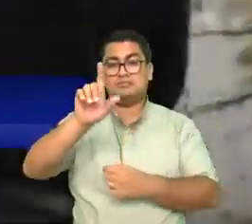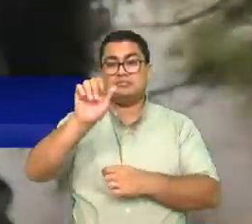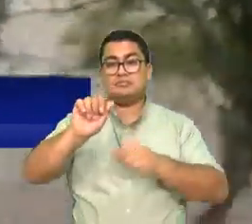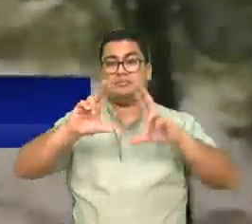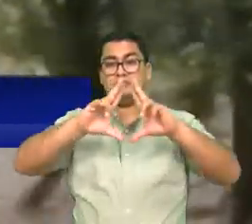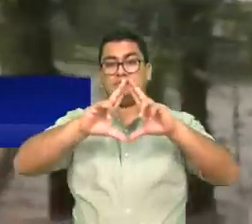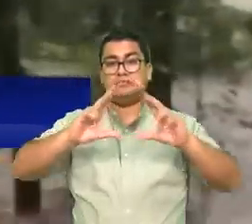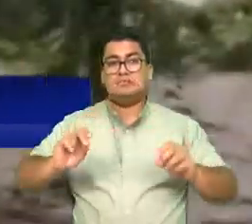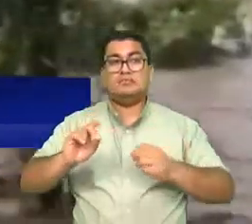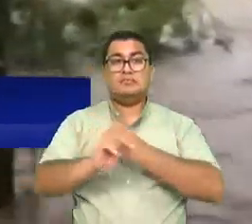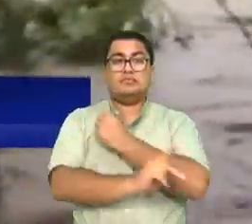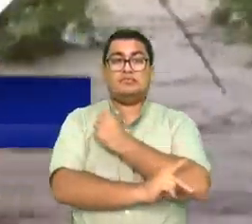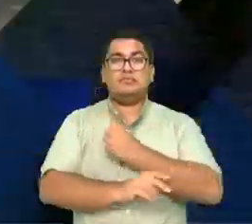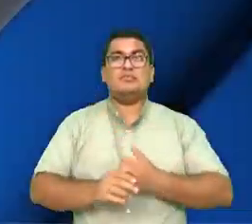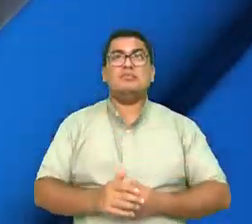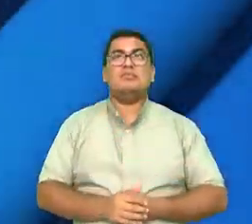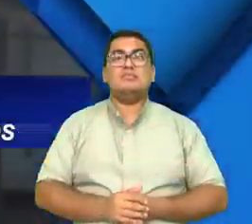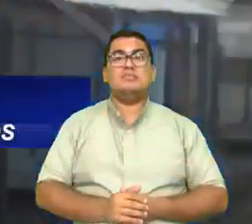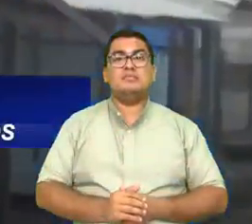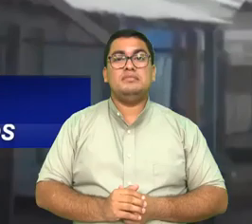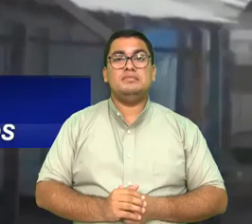país.